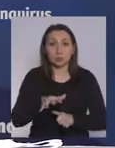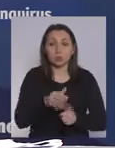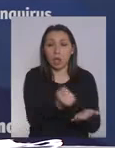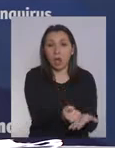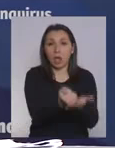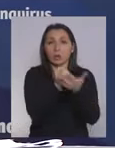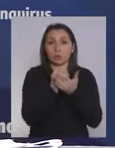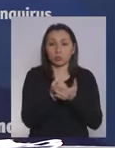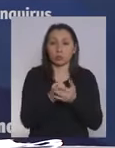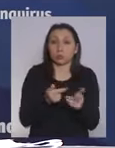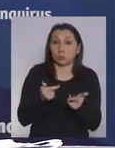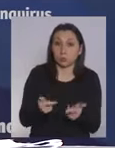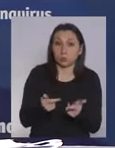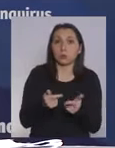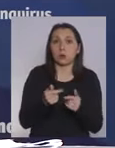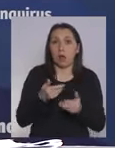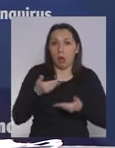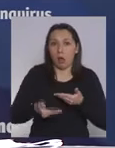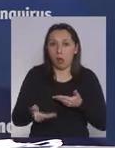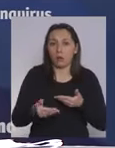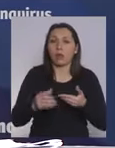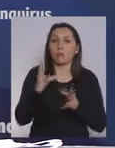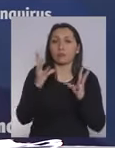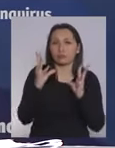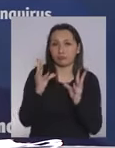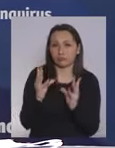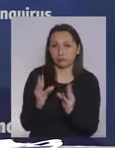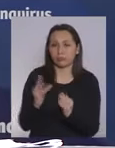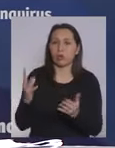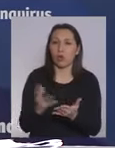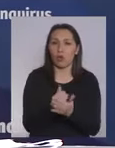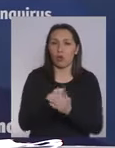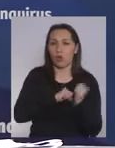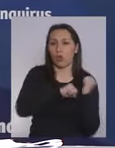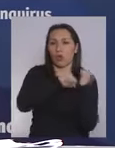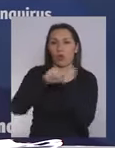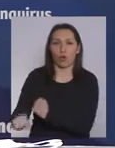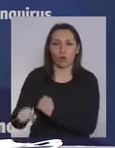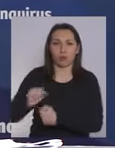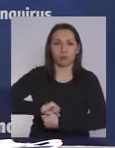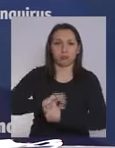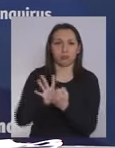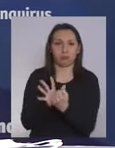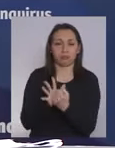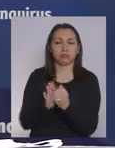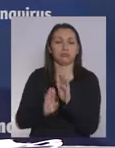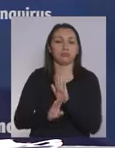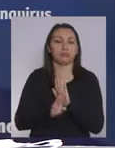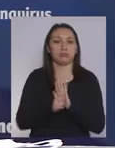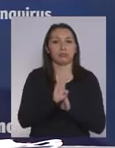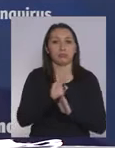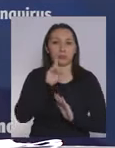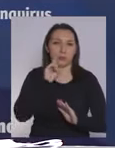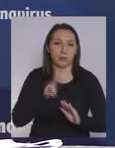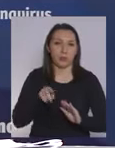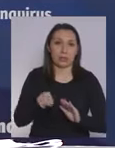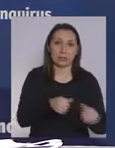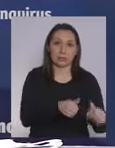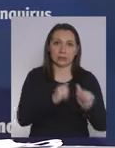nos ha ayudado afortunadamente hasta el momento vamos a lograr atacar a este virus y superar este